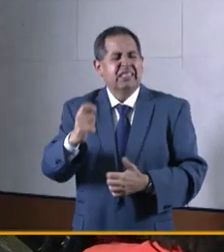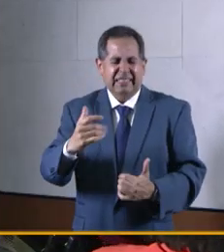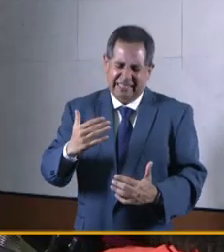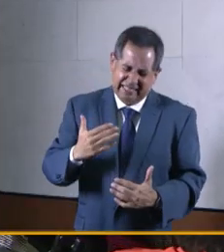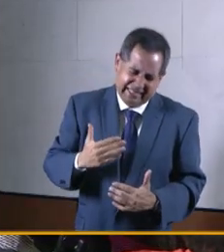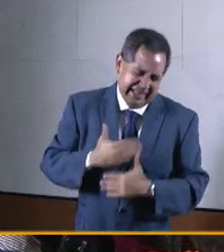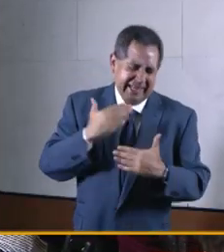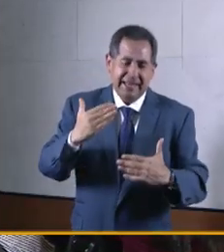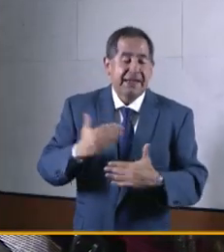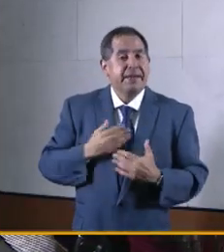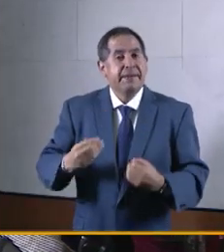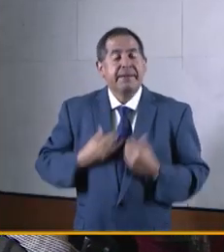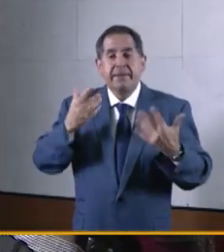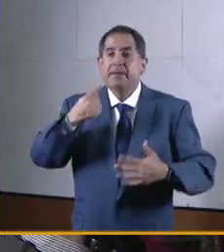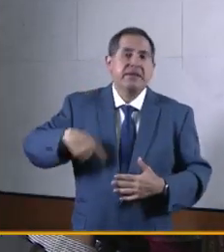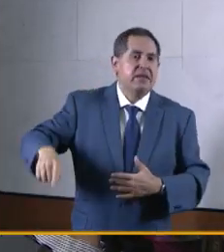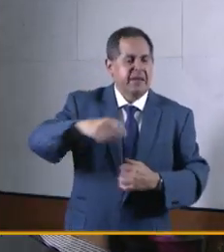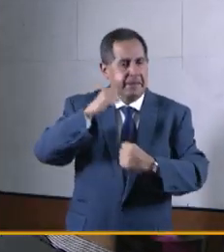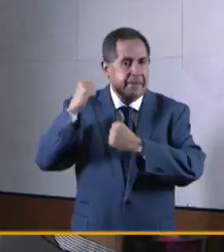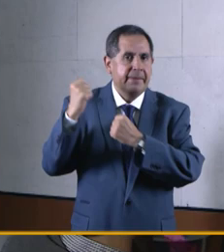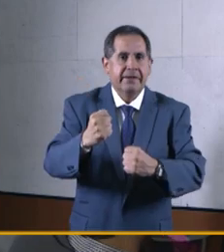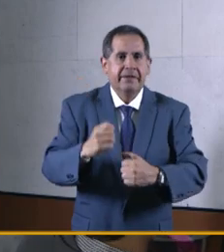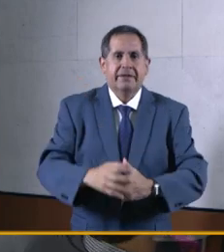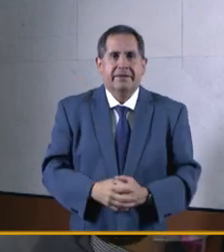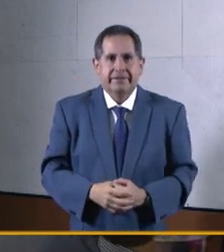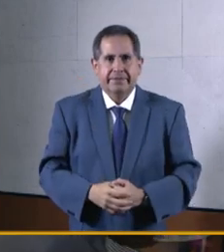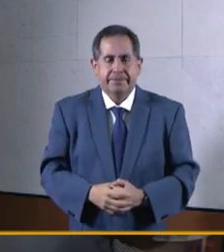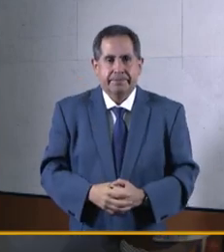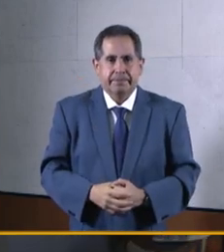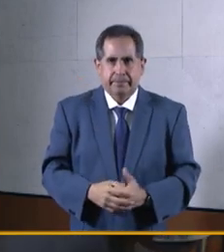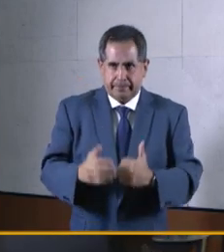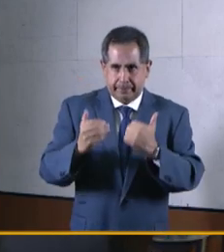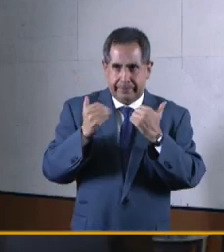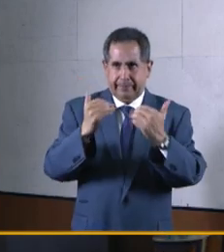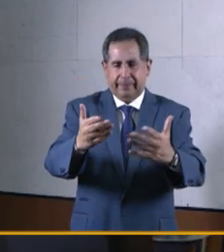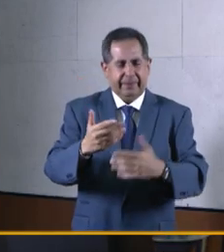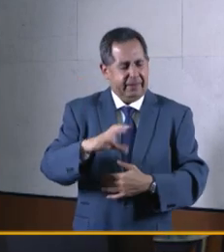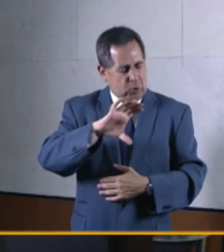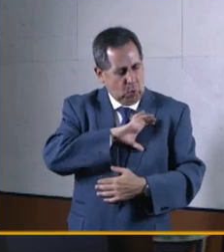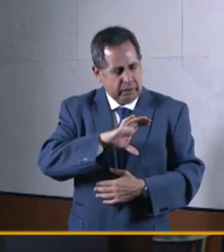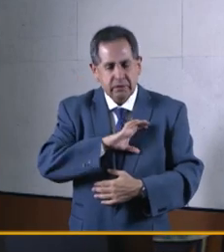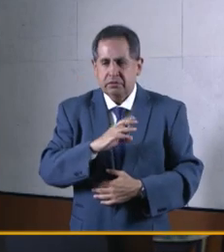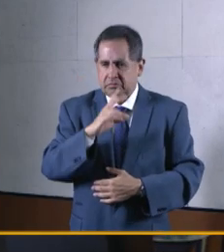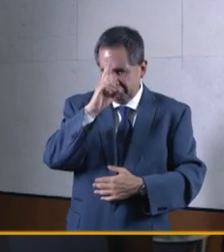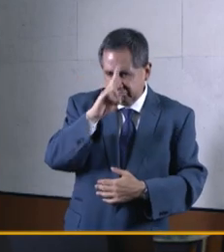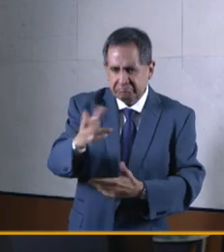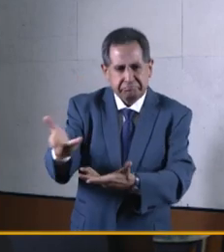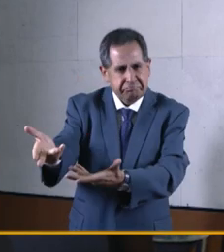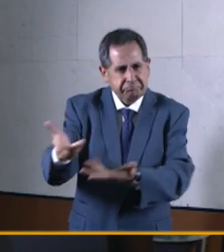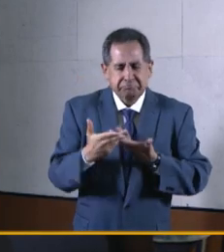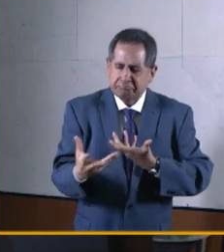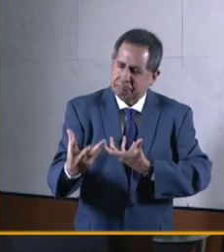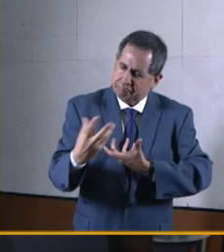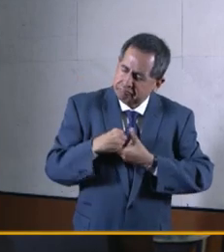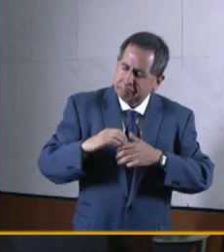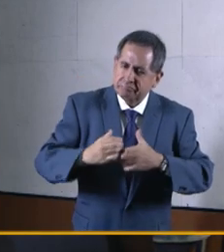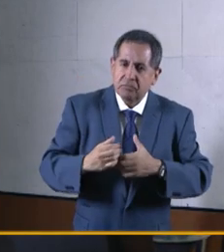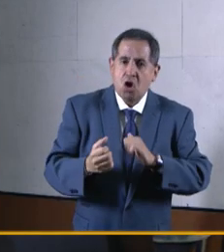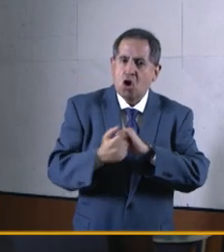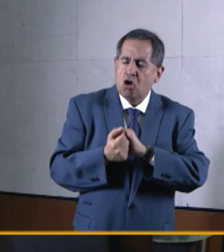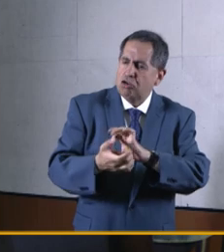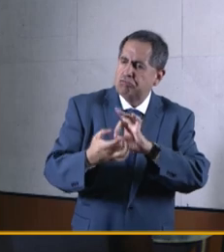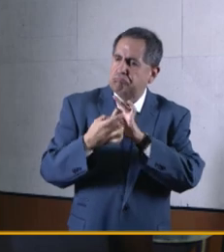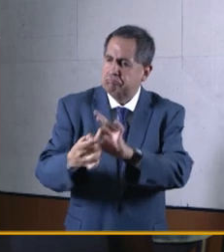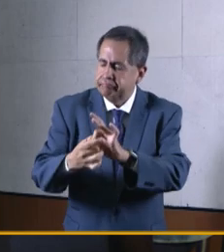nuestras celebraciones les recibimos un afecto y respeto además con solidaridad